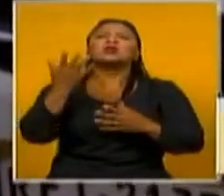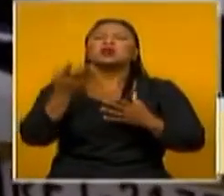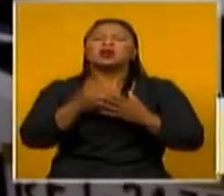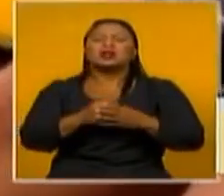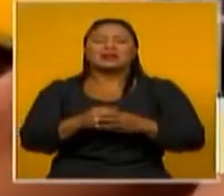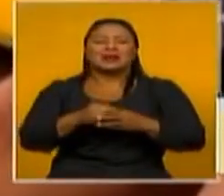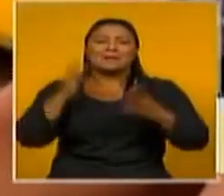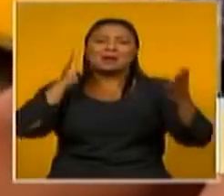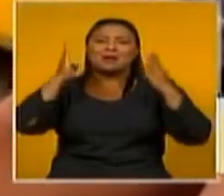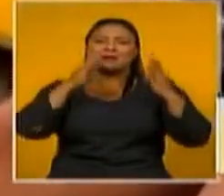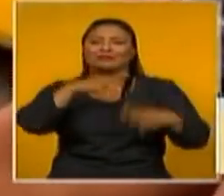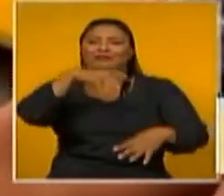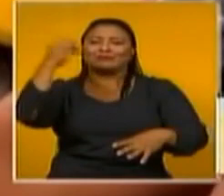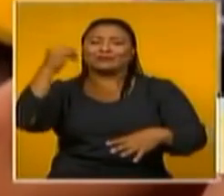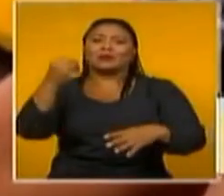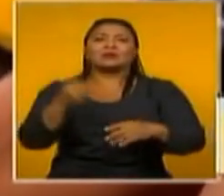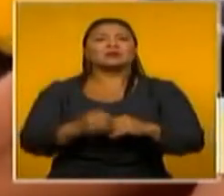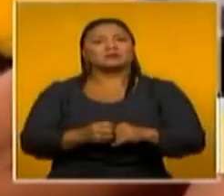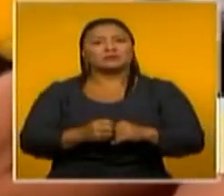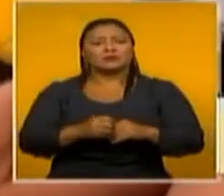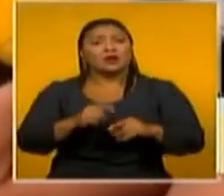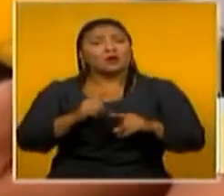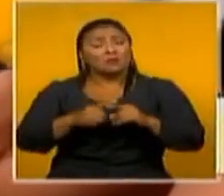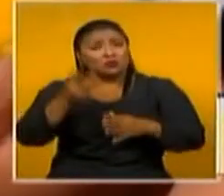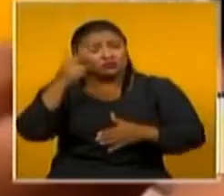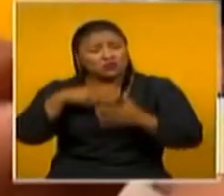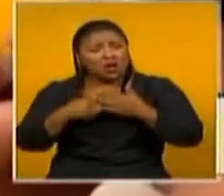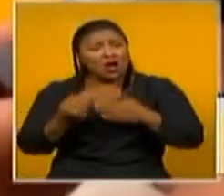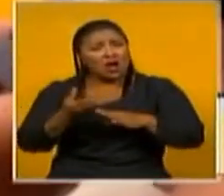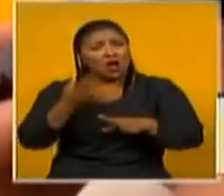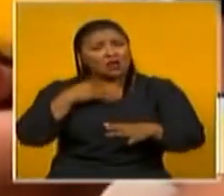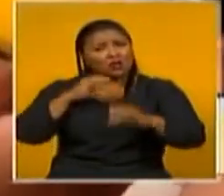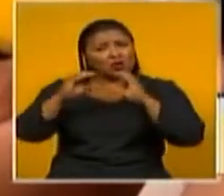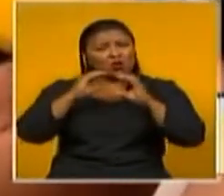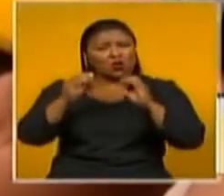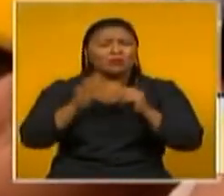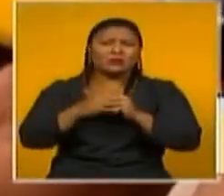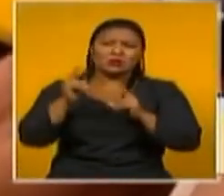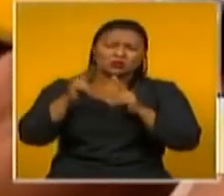se han conocido, por el medio del Facebook. ¿Su hija le mencionó antes que tenía una...?